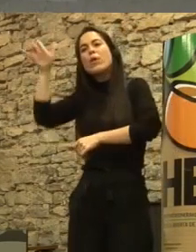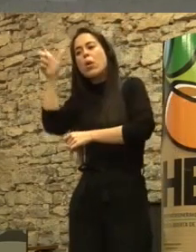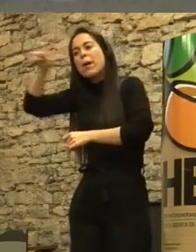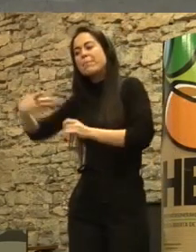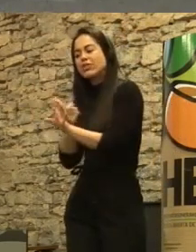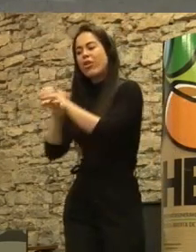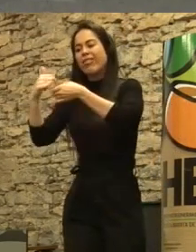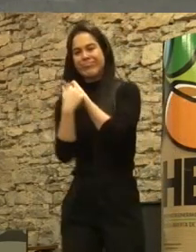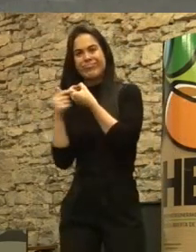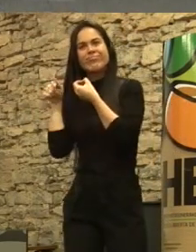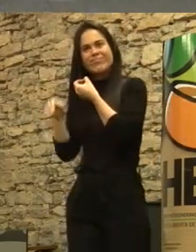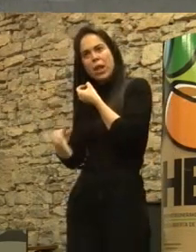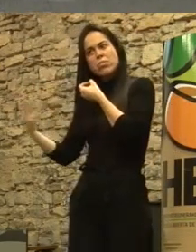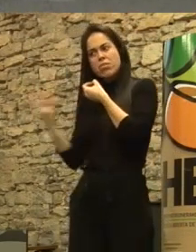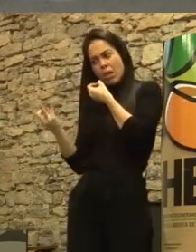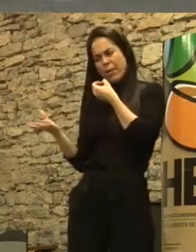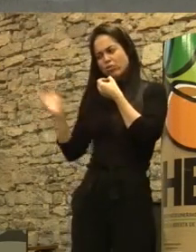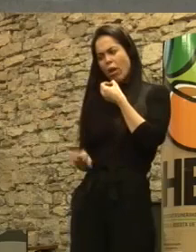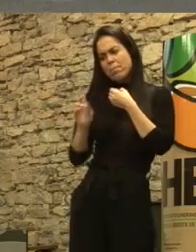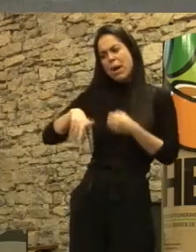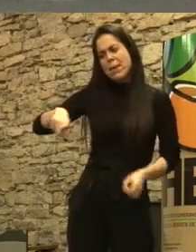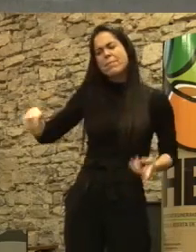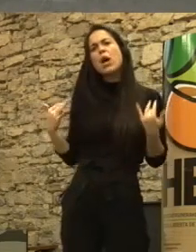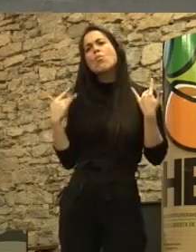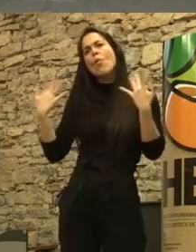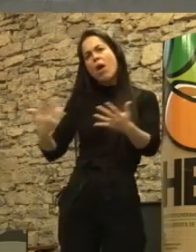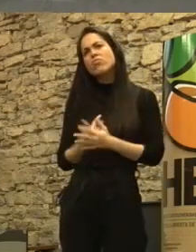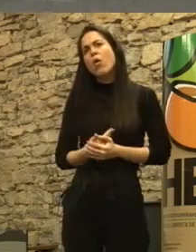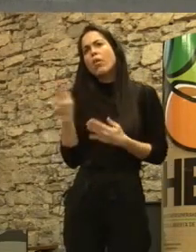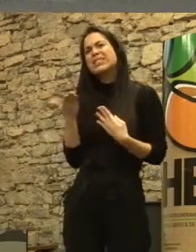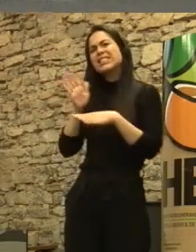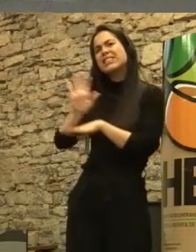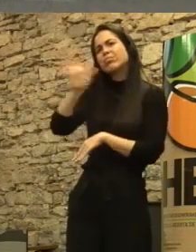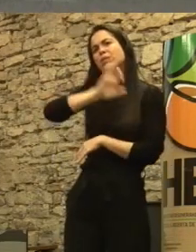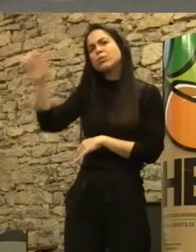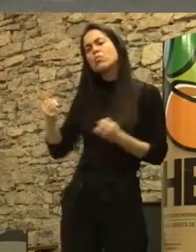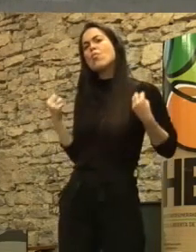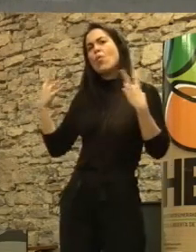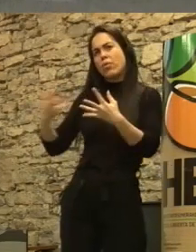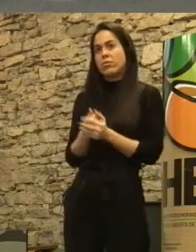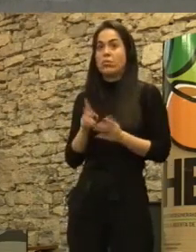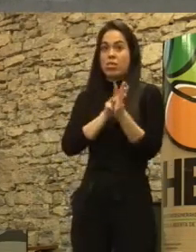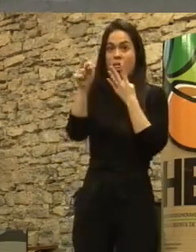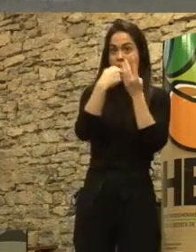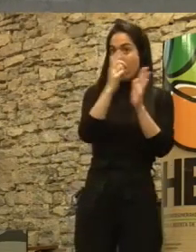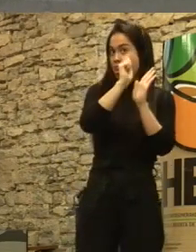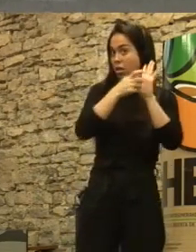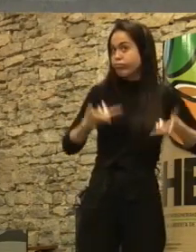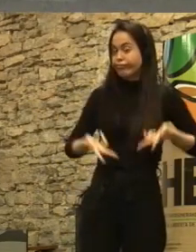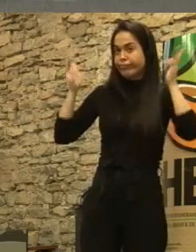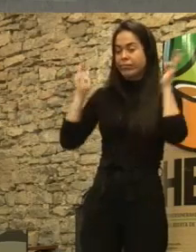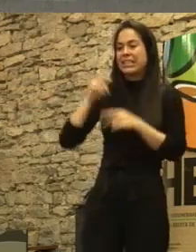información está claro que es pública, que la publiquen, ¿no? Esto es otra cosa que por eso tiene un apartado propio y merece echar un vistazo toda la ley de transparencia, ¿no? Litigio